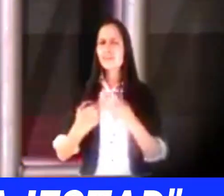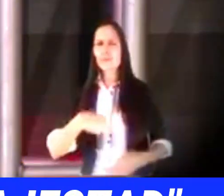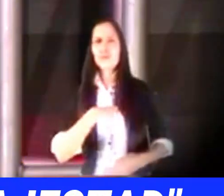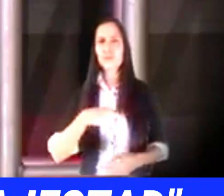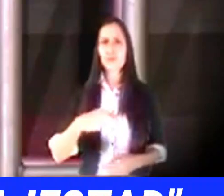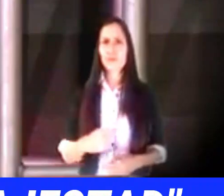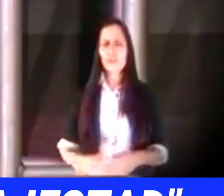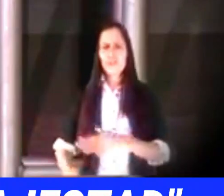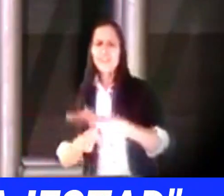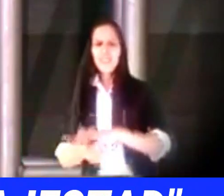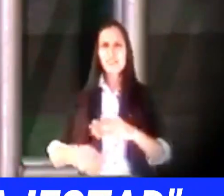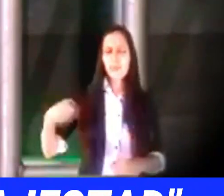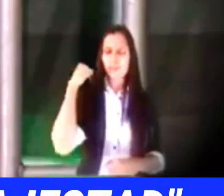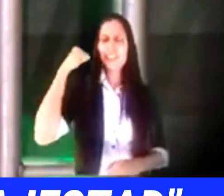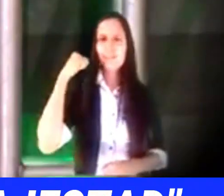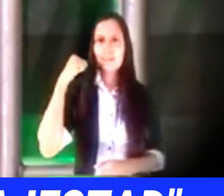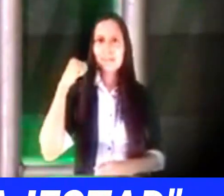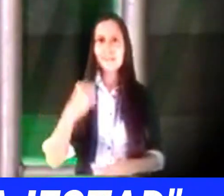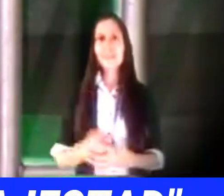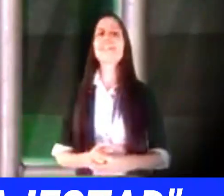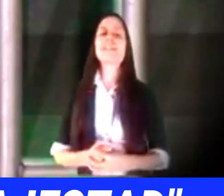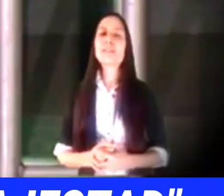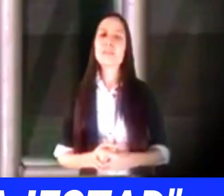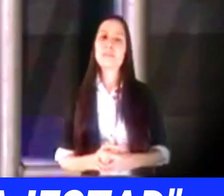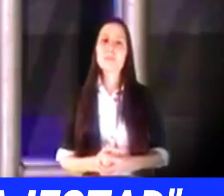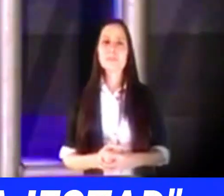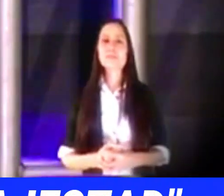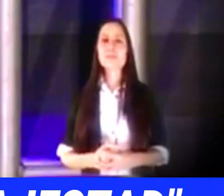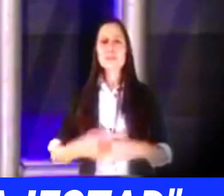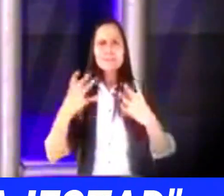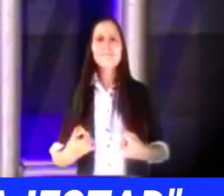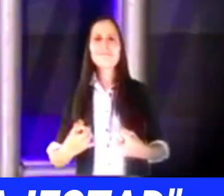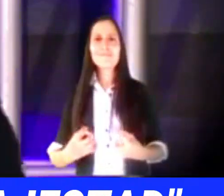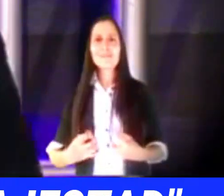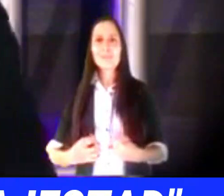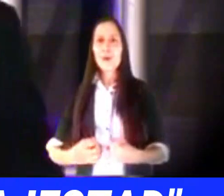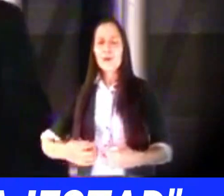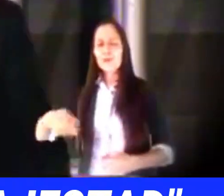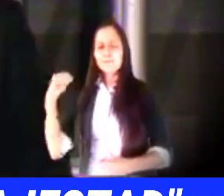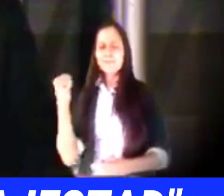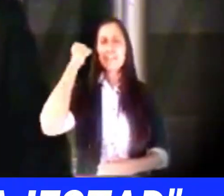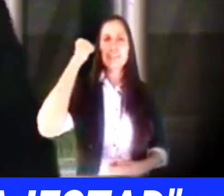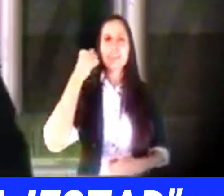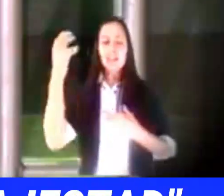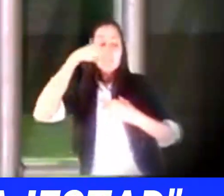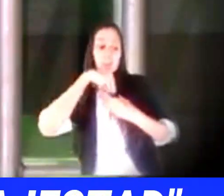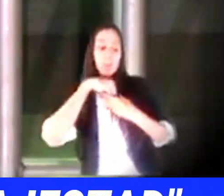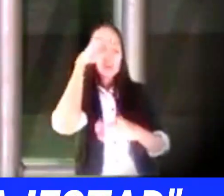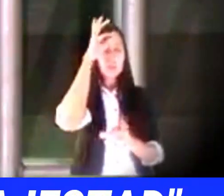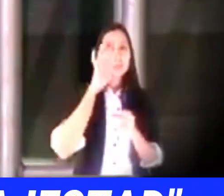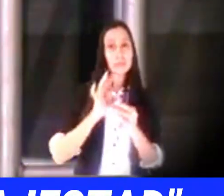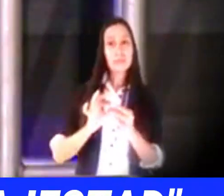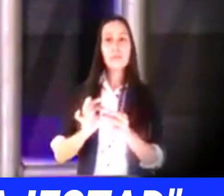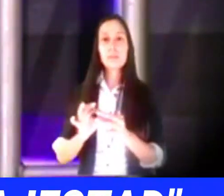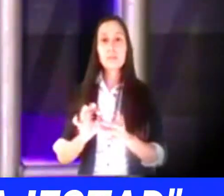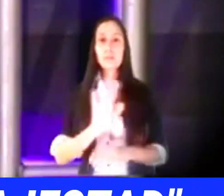verdad, los que terminamos y los que guardamos la fe. Usted tiene que tener estos